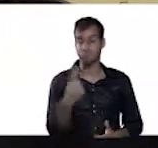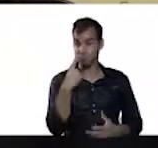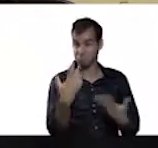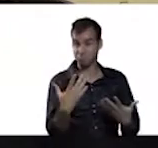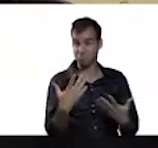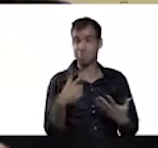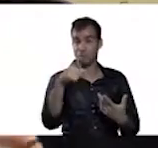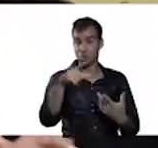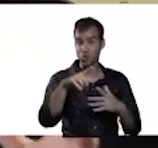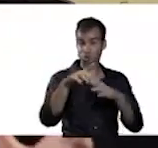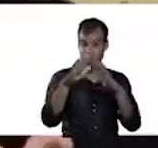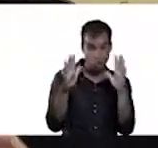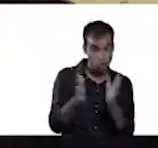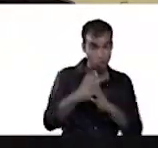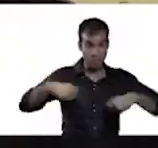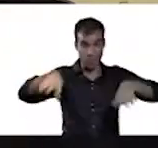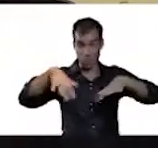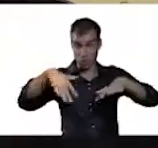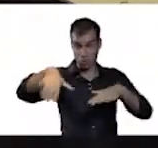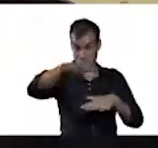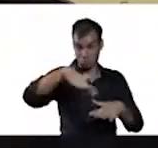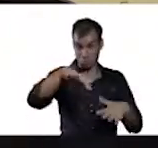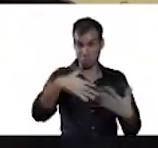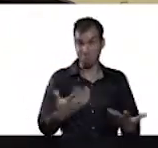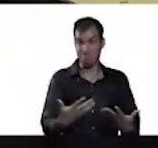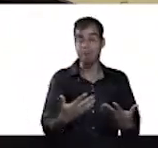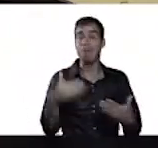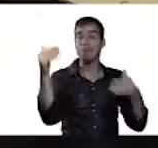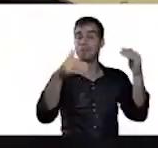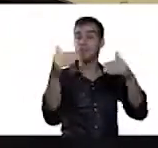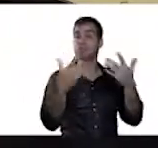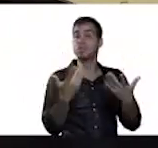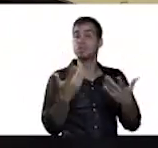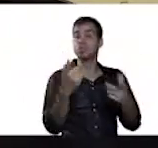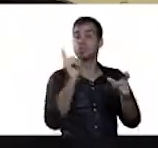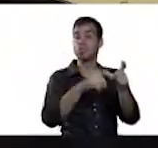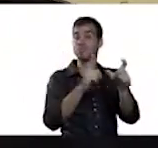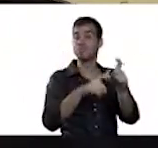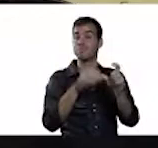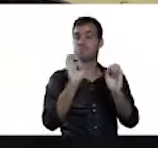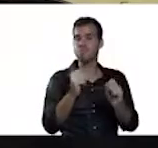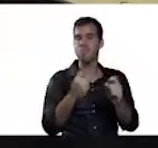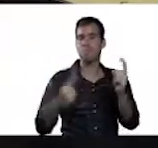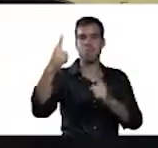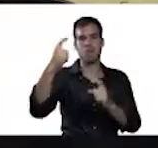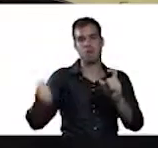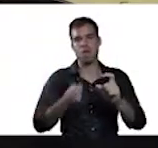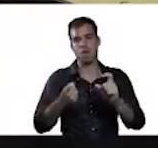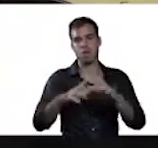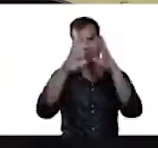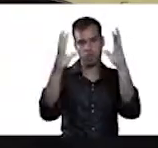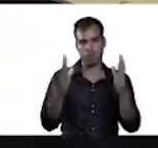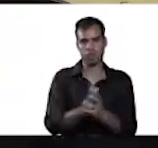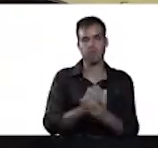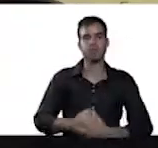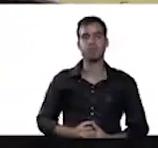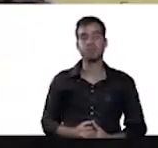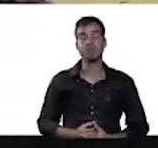cuenta que todo este panorama se va a agravar con la participación de Rusia en la Primera Guerra